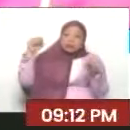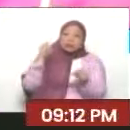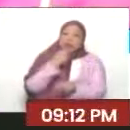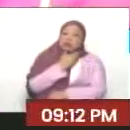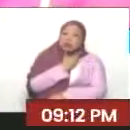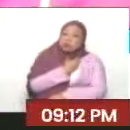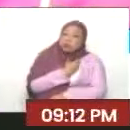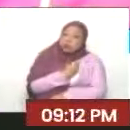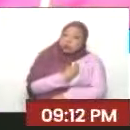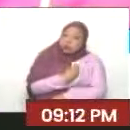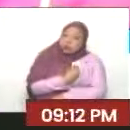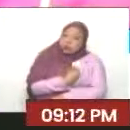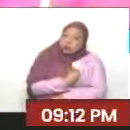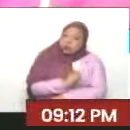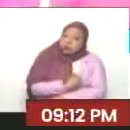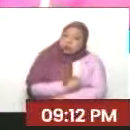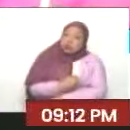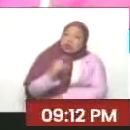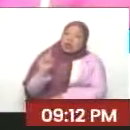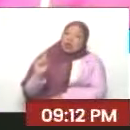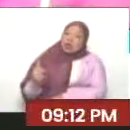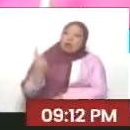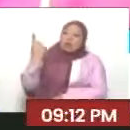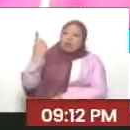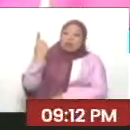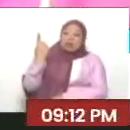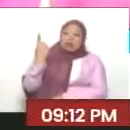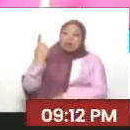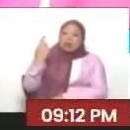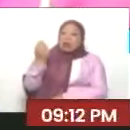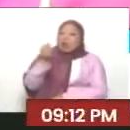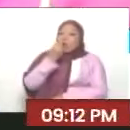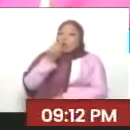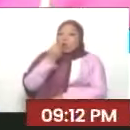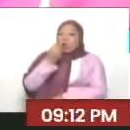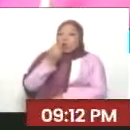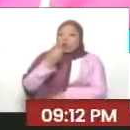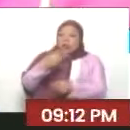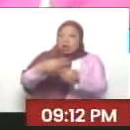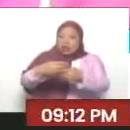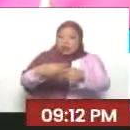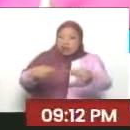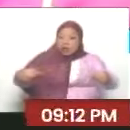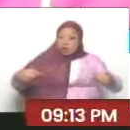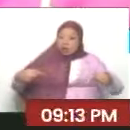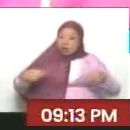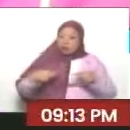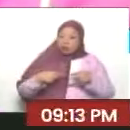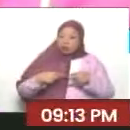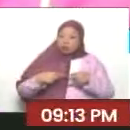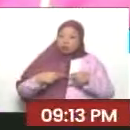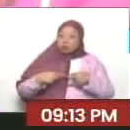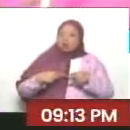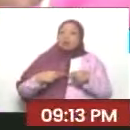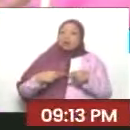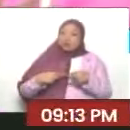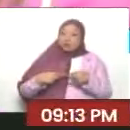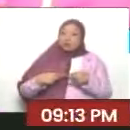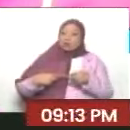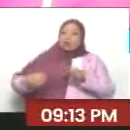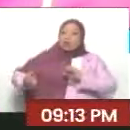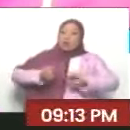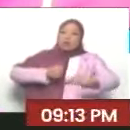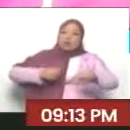tristeza profunda, porque además era la primera cadena de la alimentación de la región. Y vinimos nosotros como con un